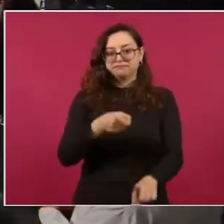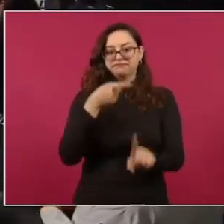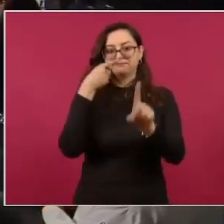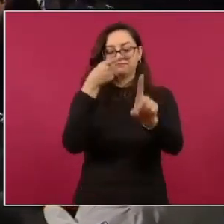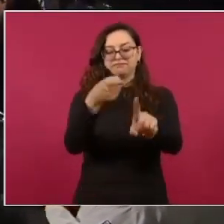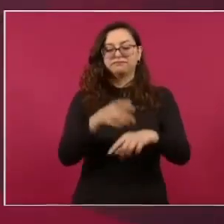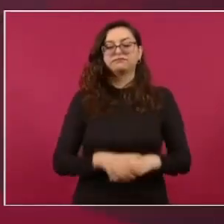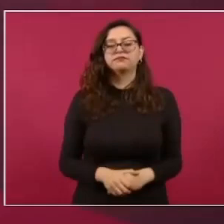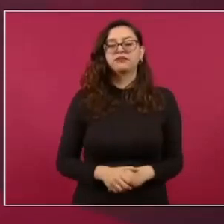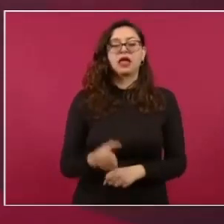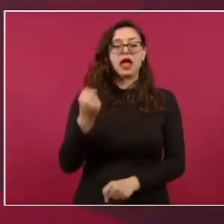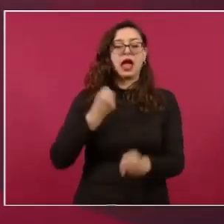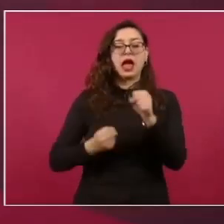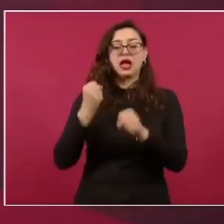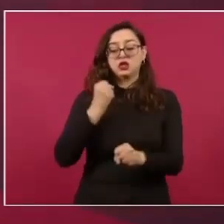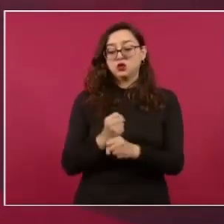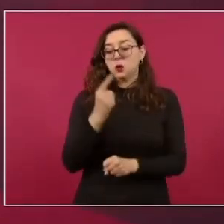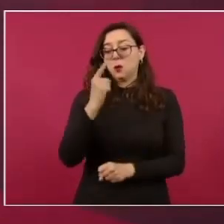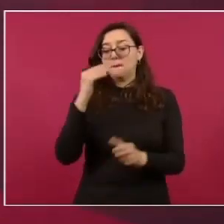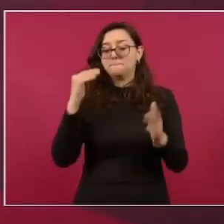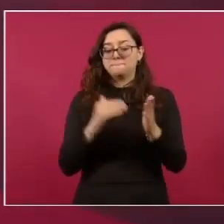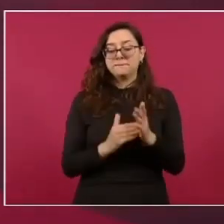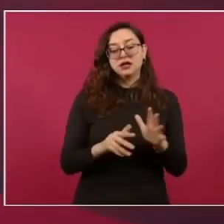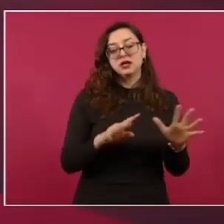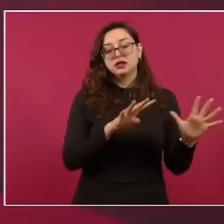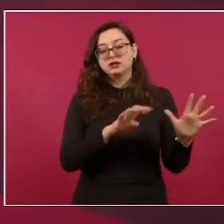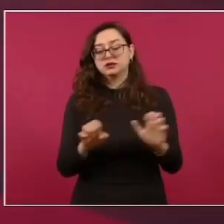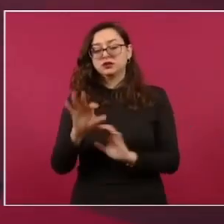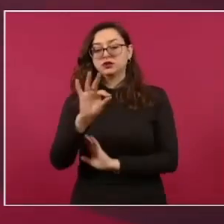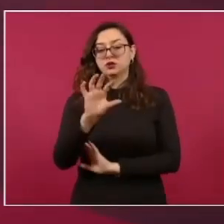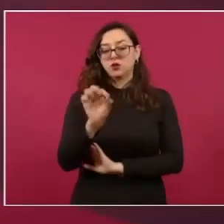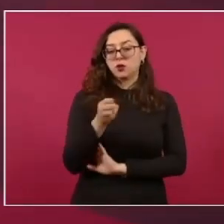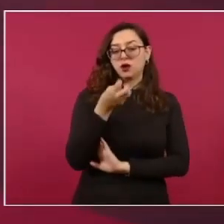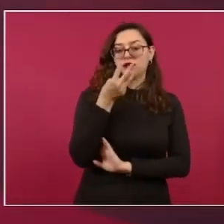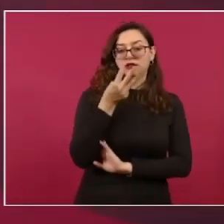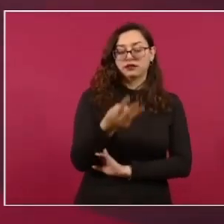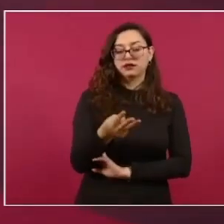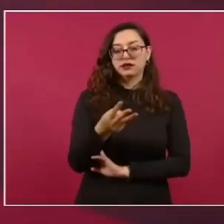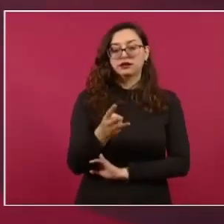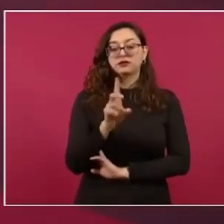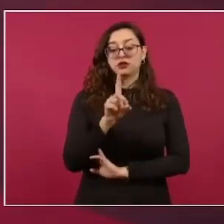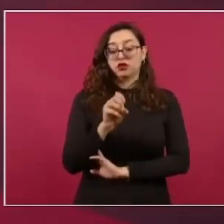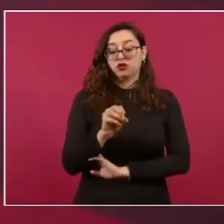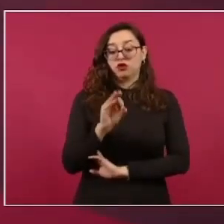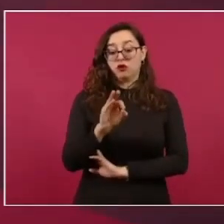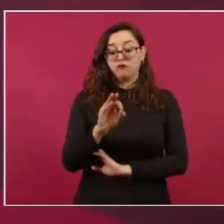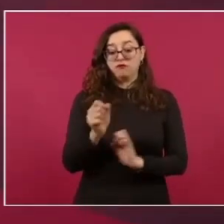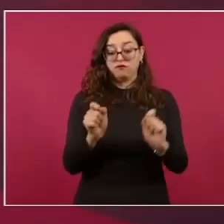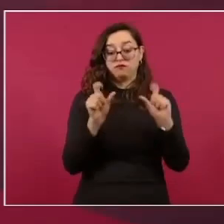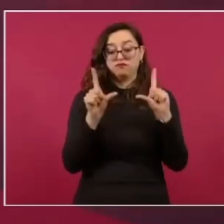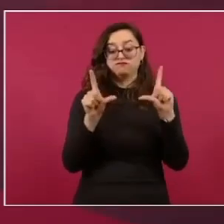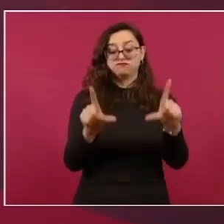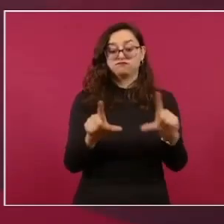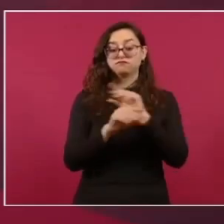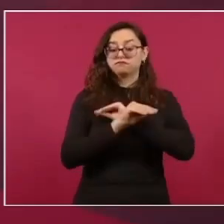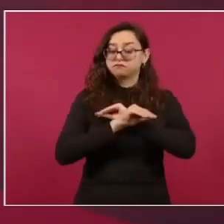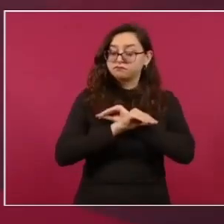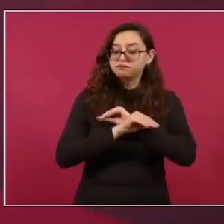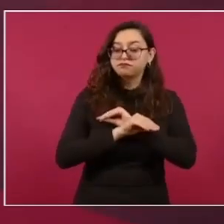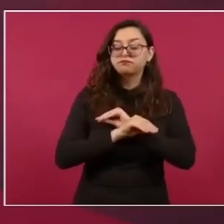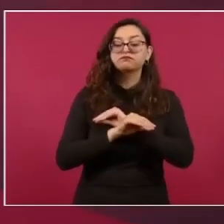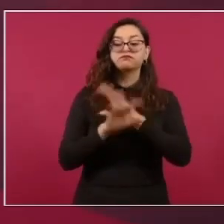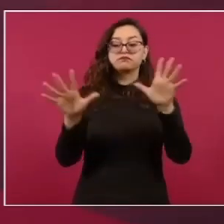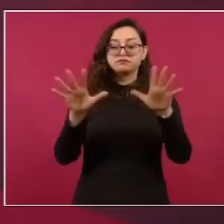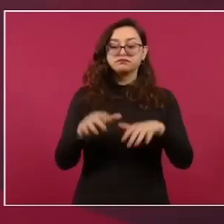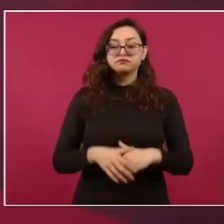de 1943, en la sección primera del Diario Oficial, se publicó un decreto en el que se aceptaban los